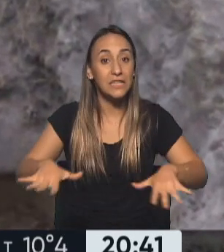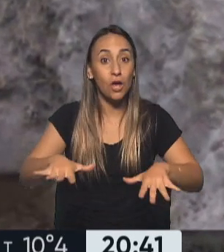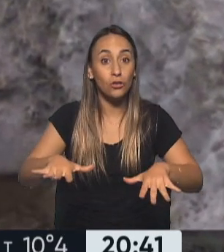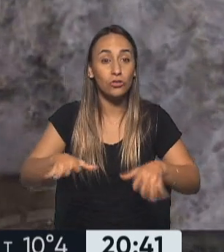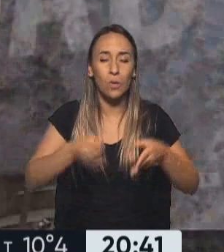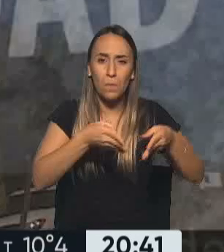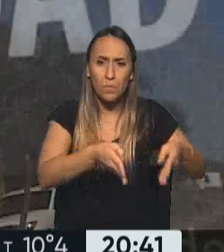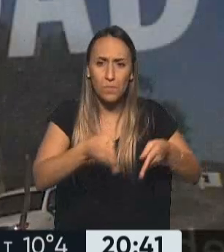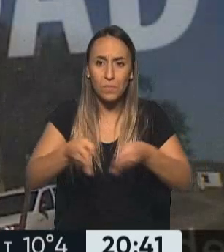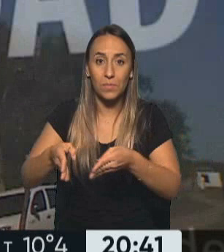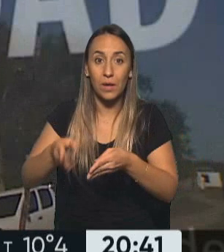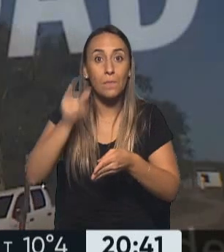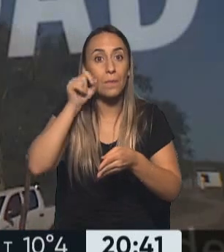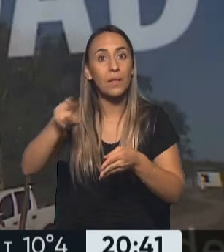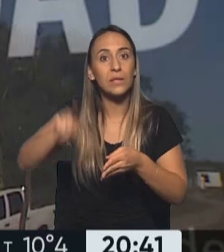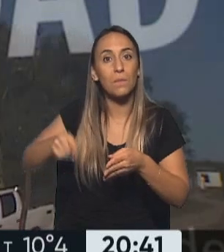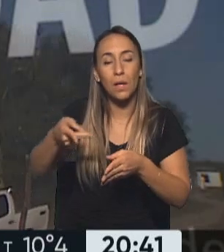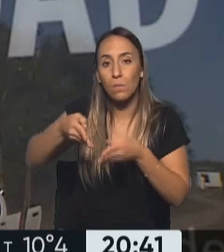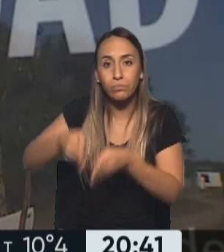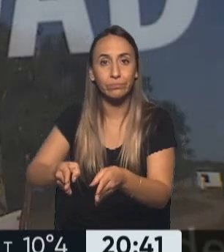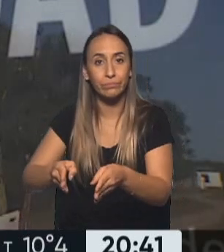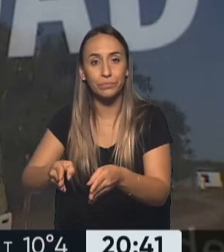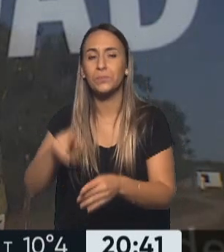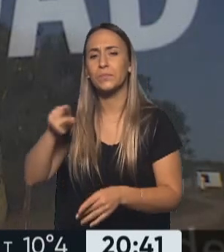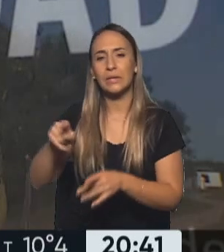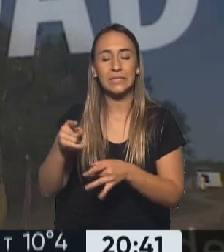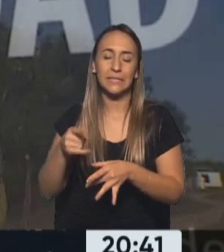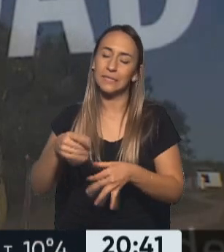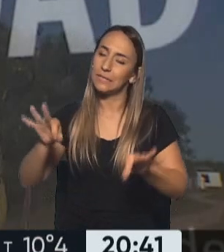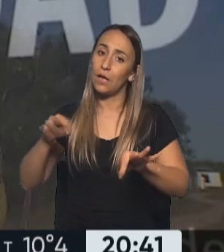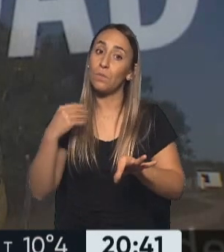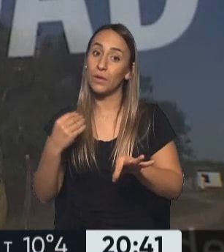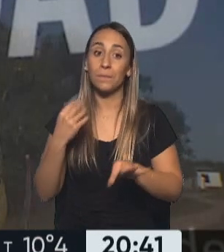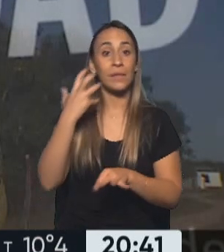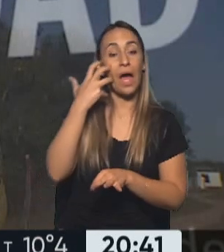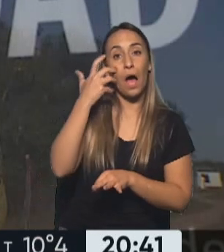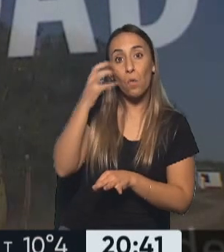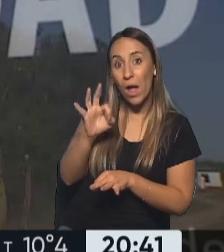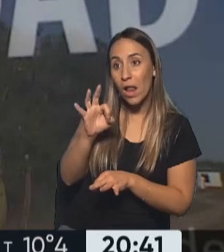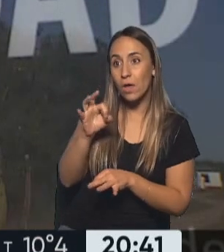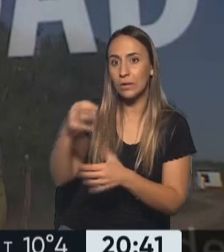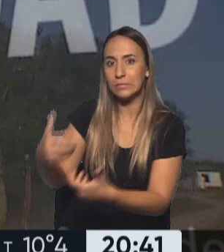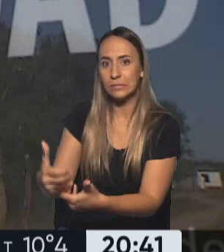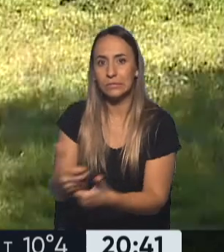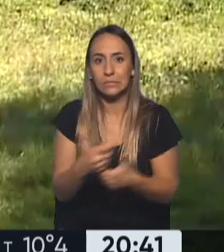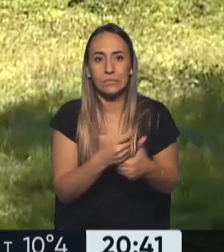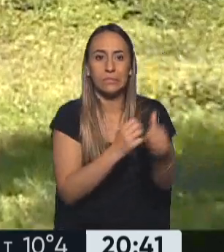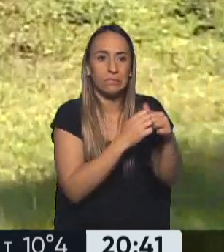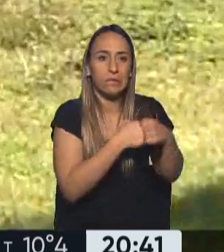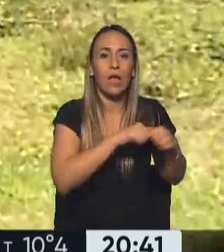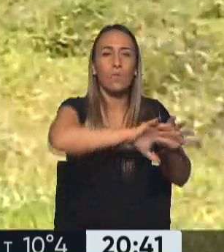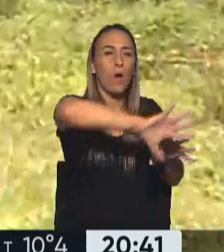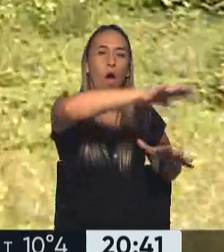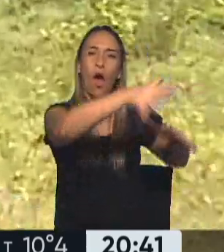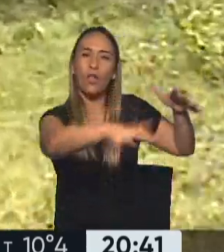entre ellos su papá. Rosa sobrevivió a una muerte segura porque la rescató su abuelo, quien la escondió en el monte mientras